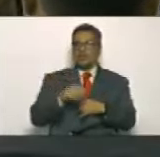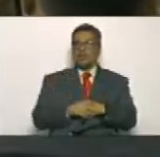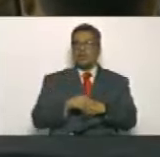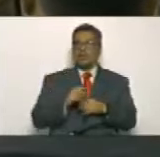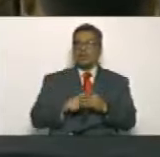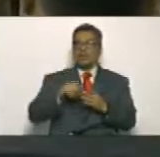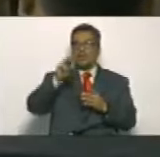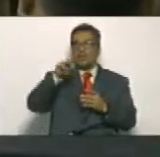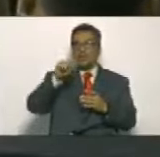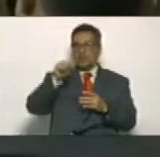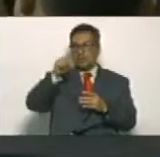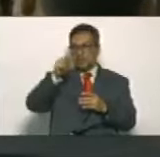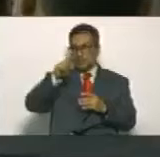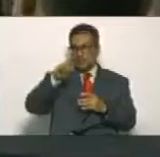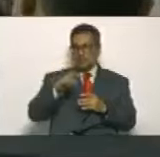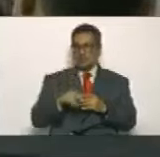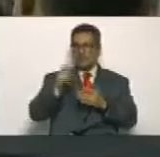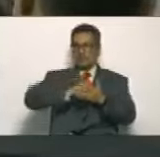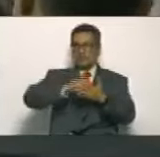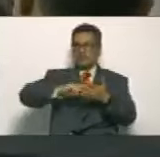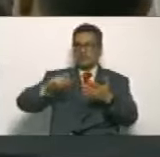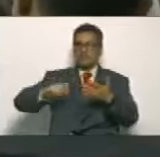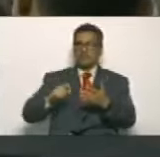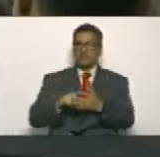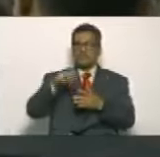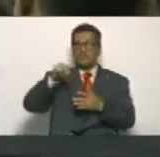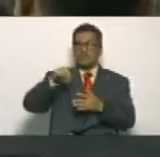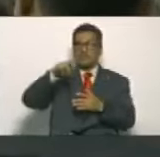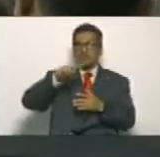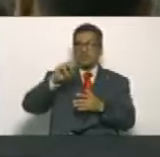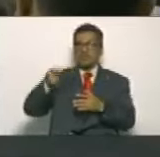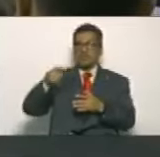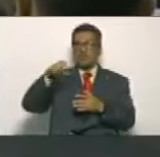de Duarte, está la firma de